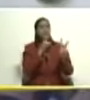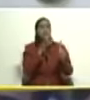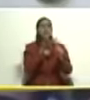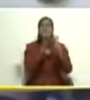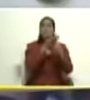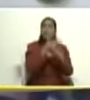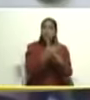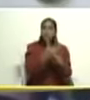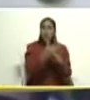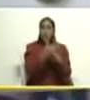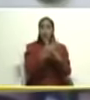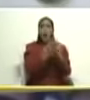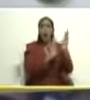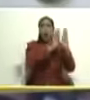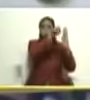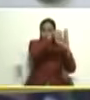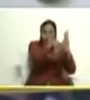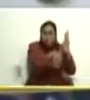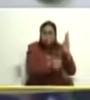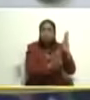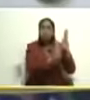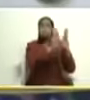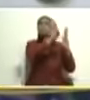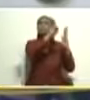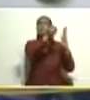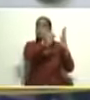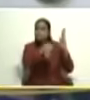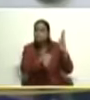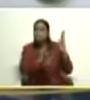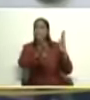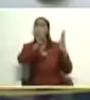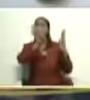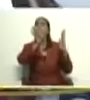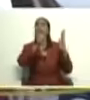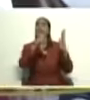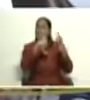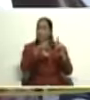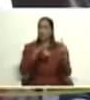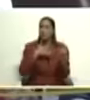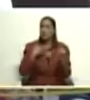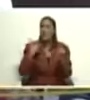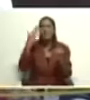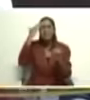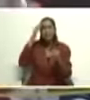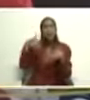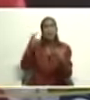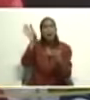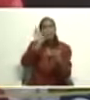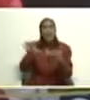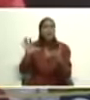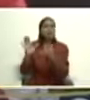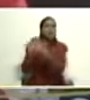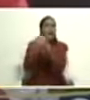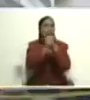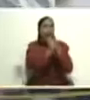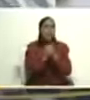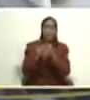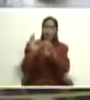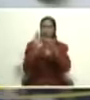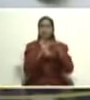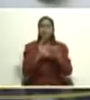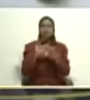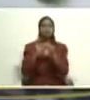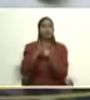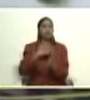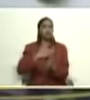está encontrando bien a quienes son sus amigos. Me da mucha alegría venir aquí y verles a ustedes ahí sentados, porque otras